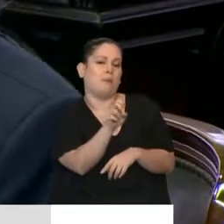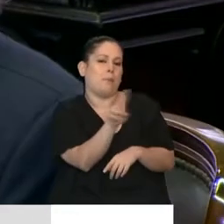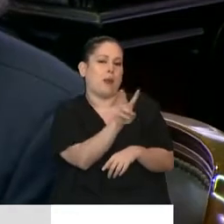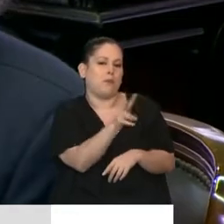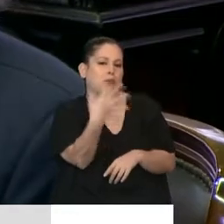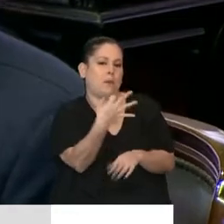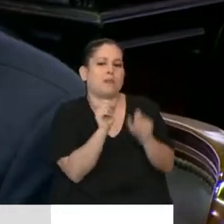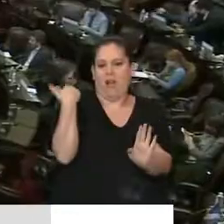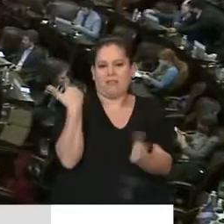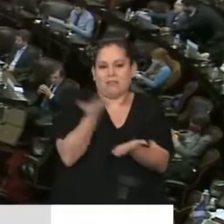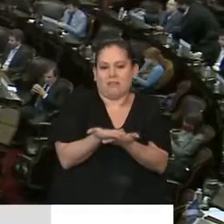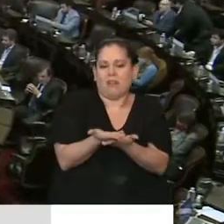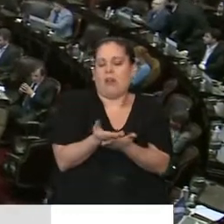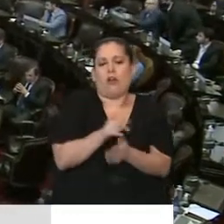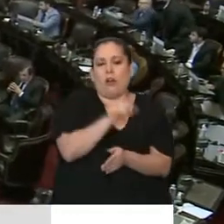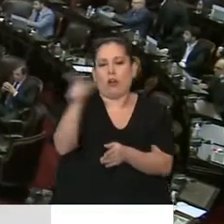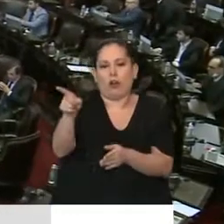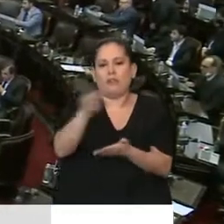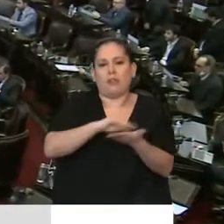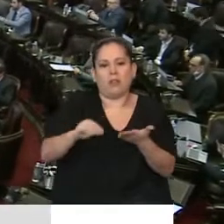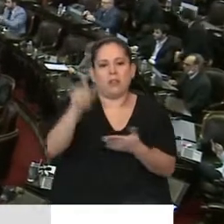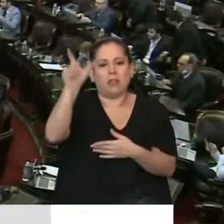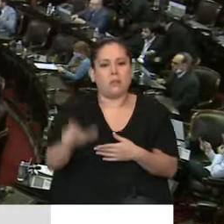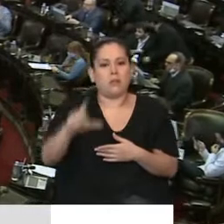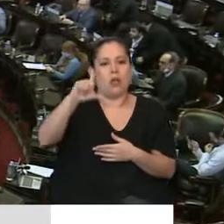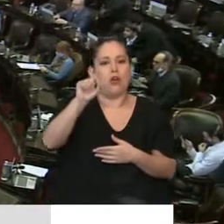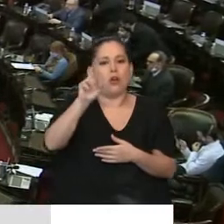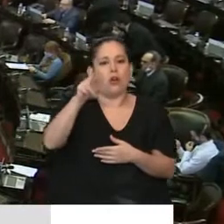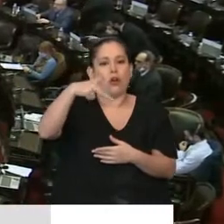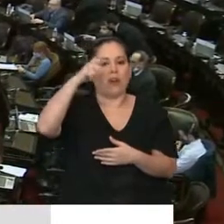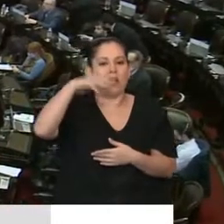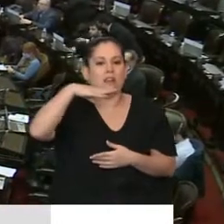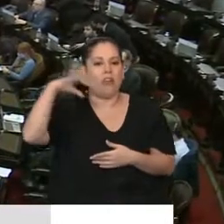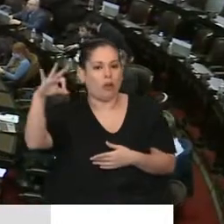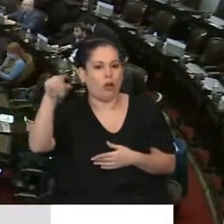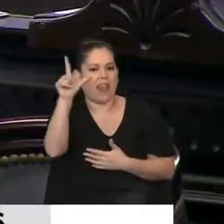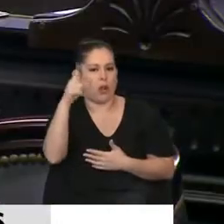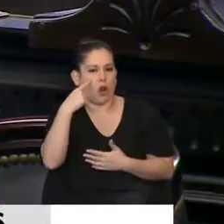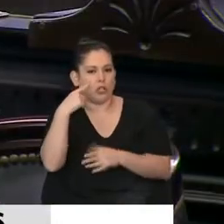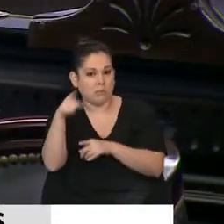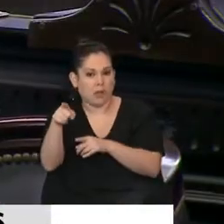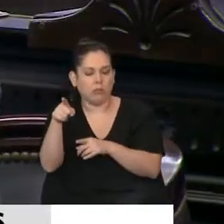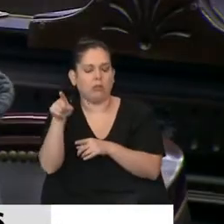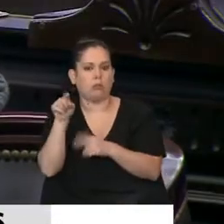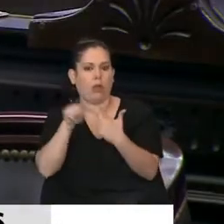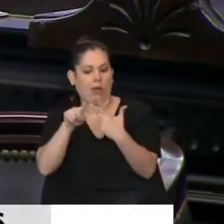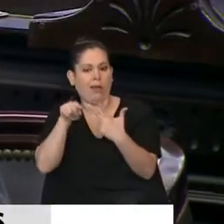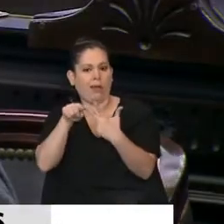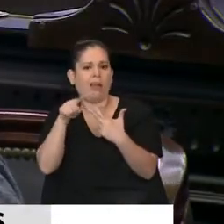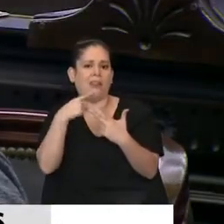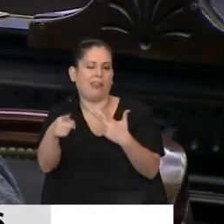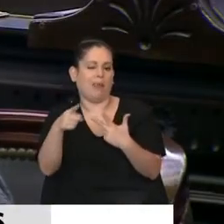del conocimiento y ya están listos para ser tratados en el senado antes de comenzar los legisladores